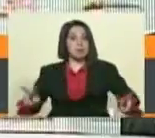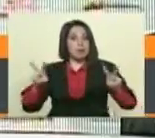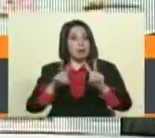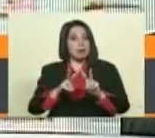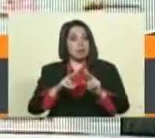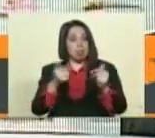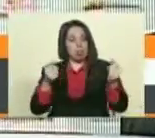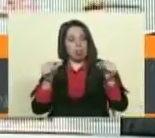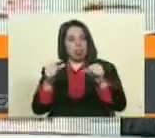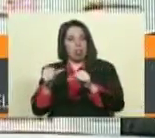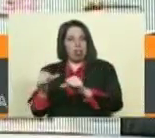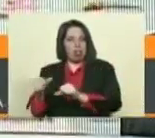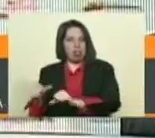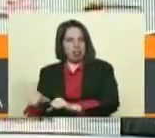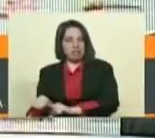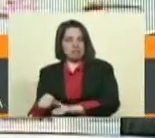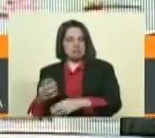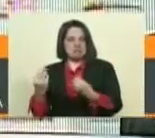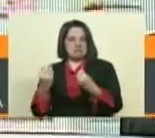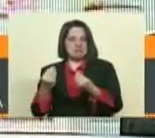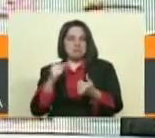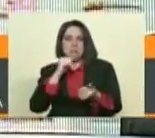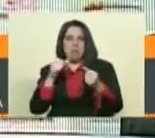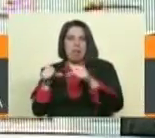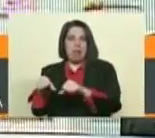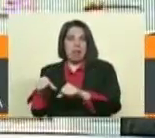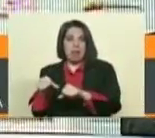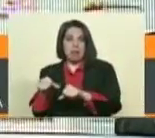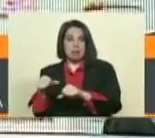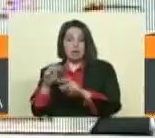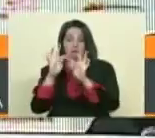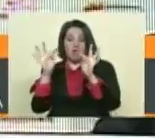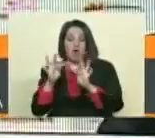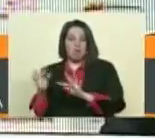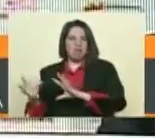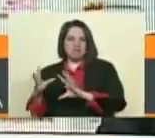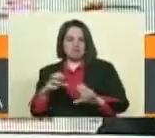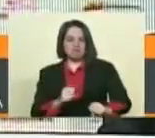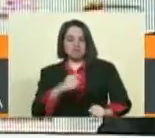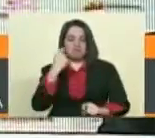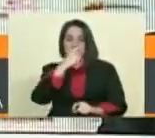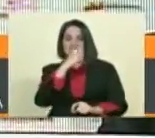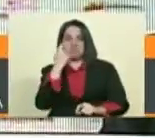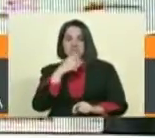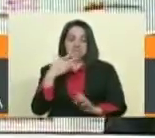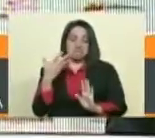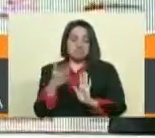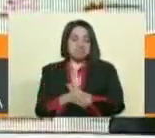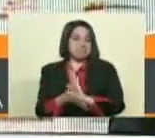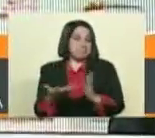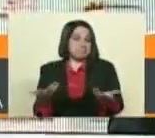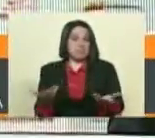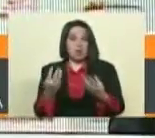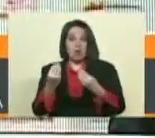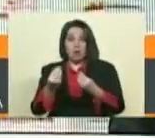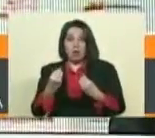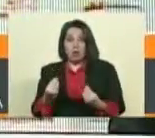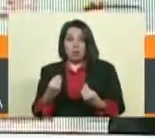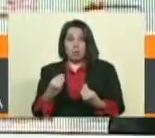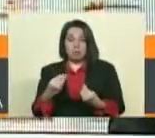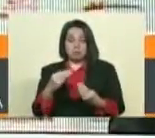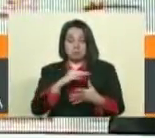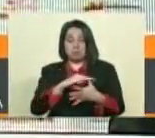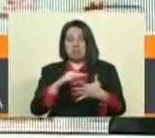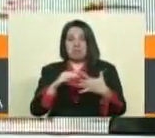fue descomponiendo en el modelo capitalista. Un proceso de descomposición material,